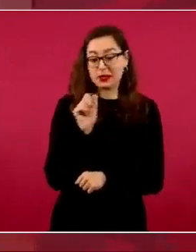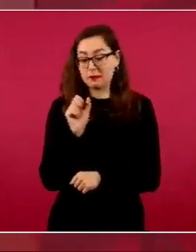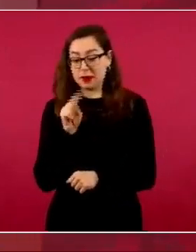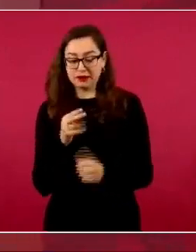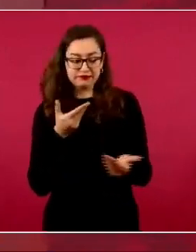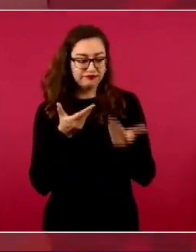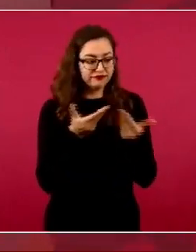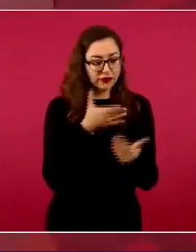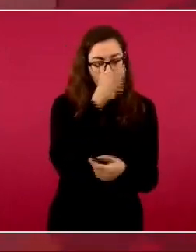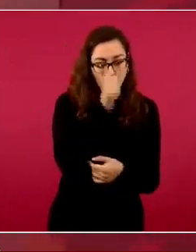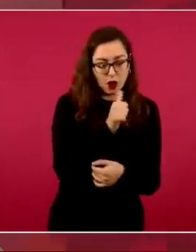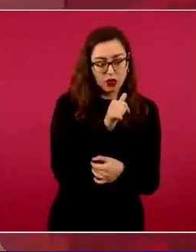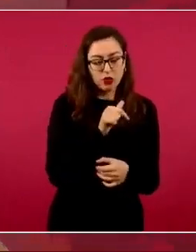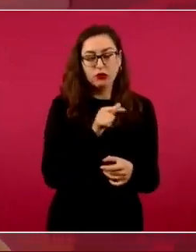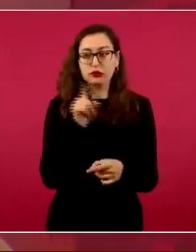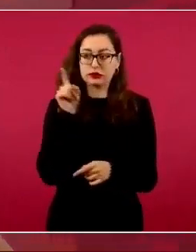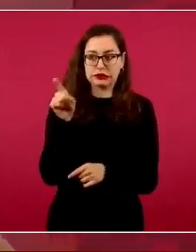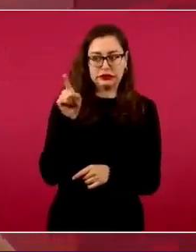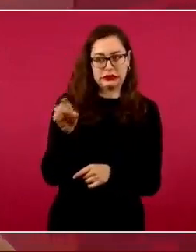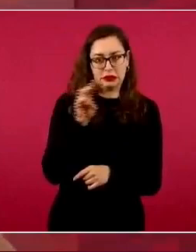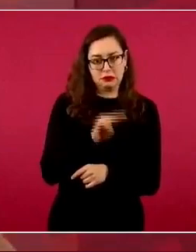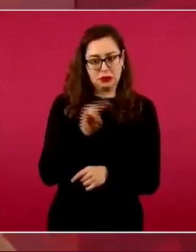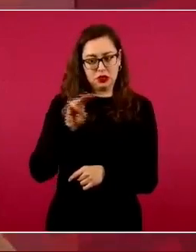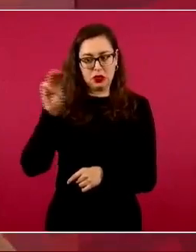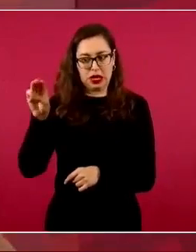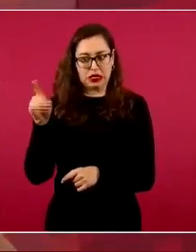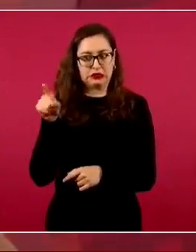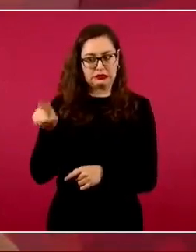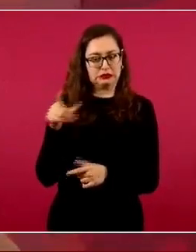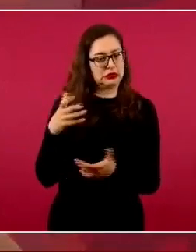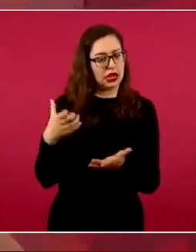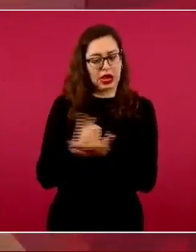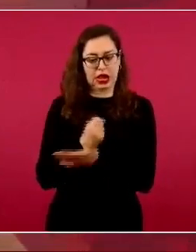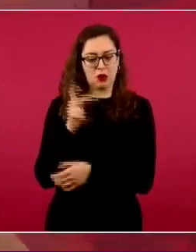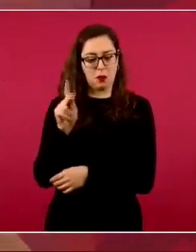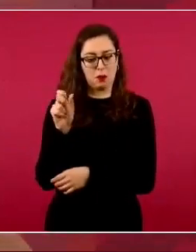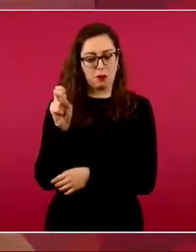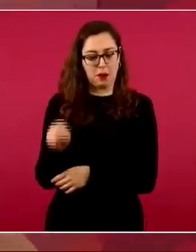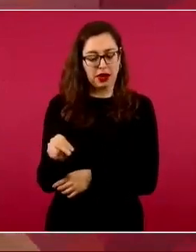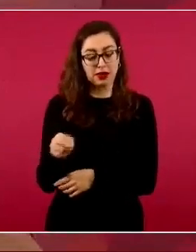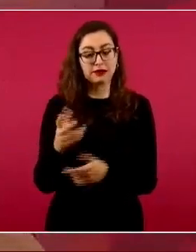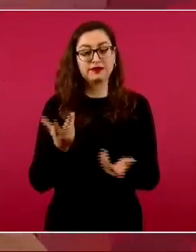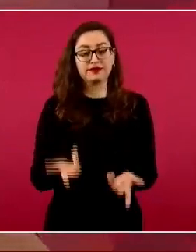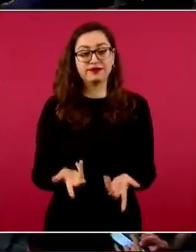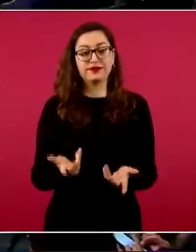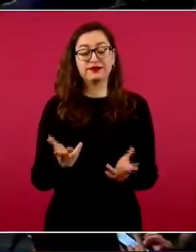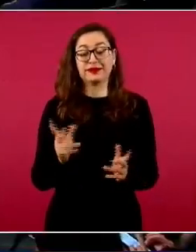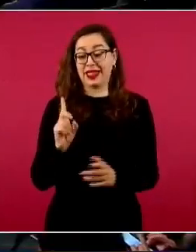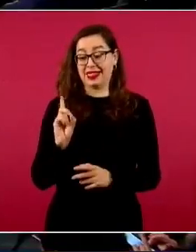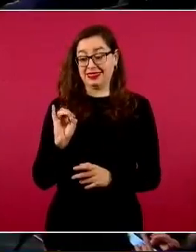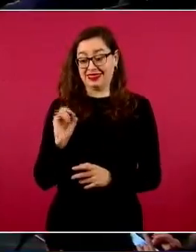PAN, que ya Diego había subido a la tribuna a decir que se quemaran las boletas